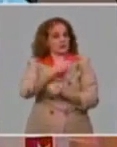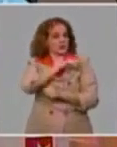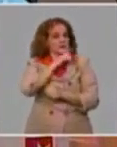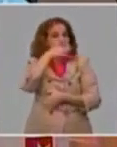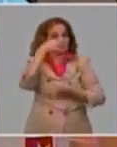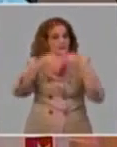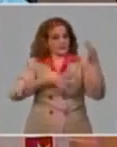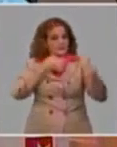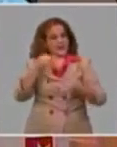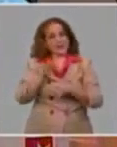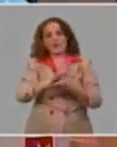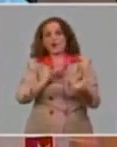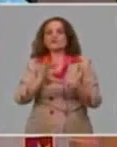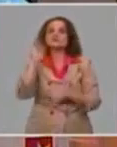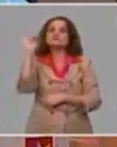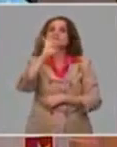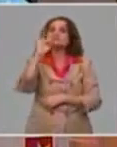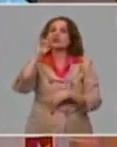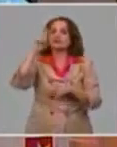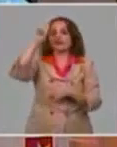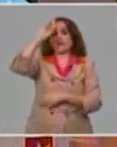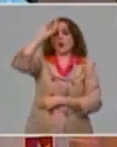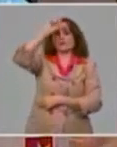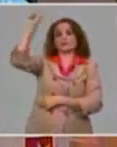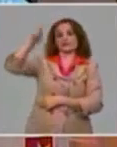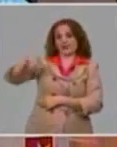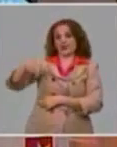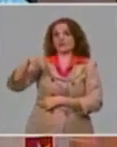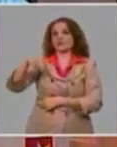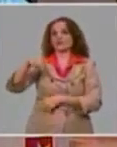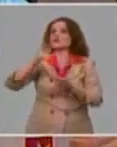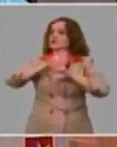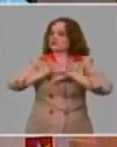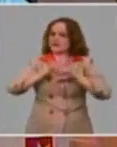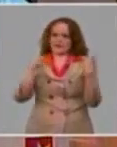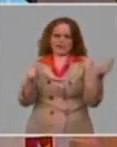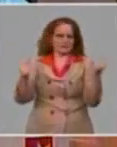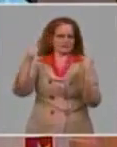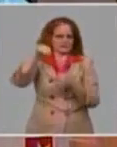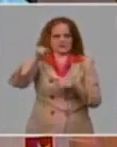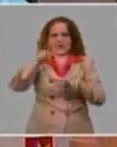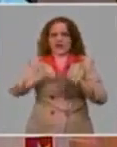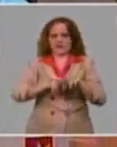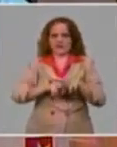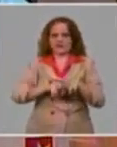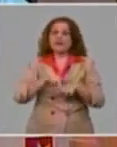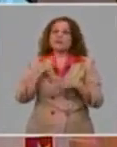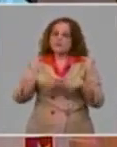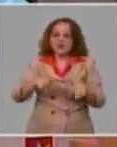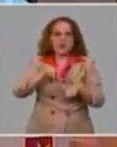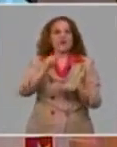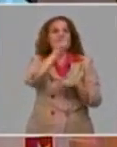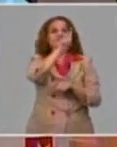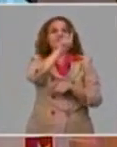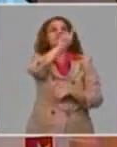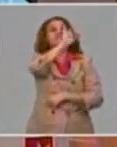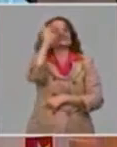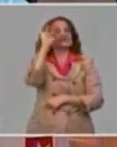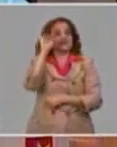de la capital. Ahora, bueno, trabajamos en 18 de 7 provincias, como explicaba, y se han entregado